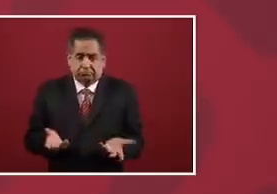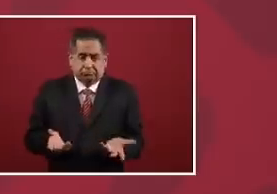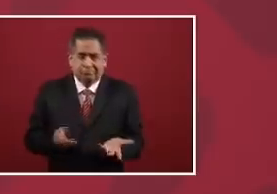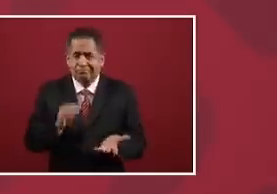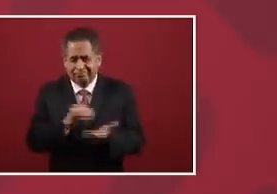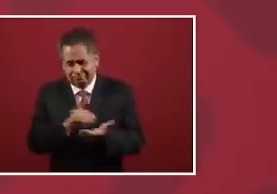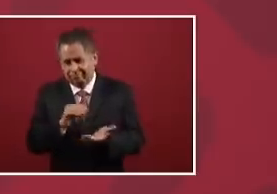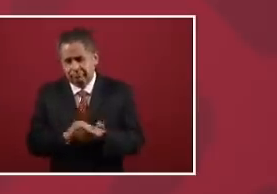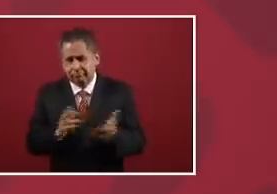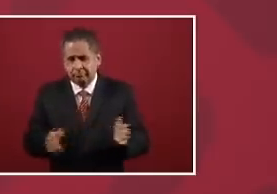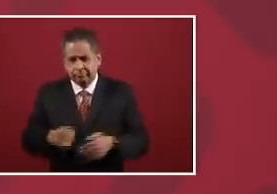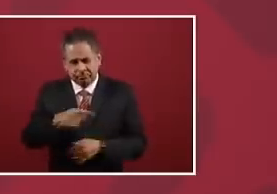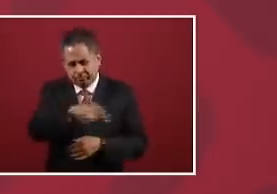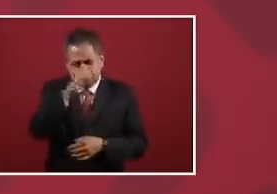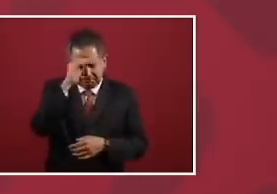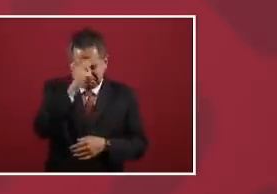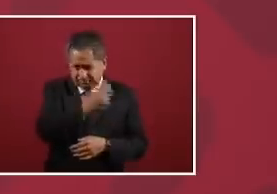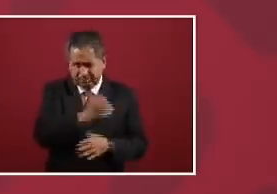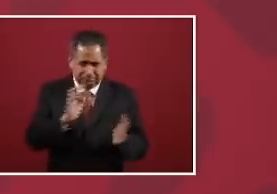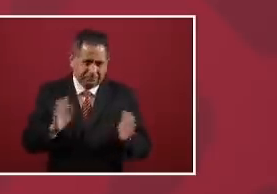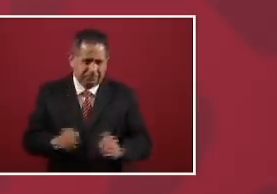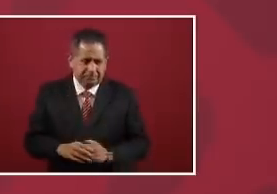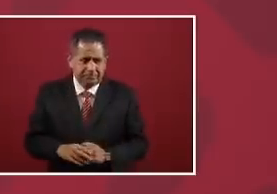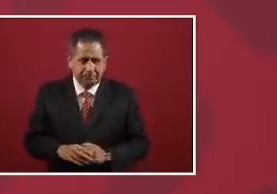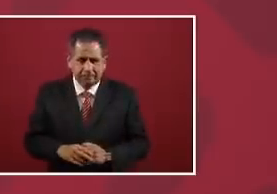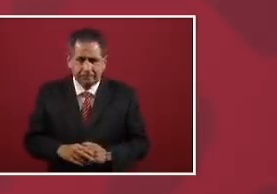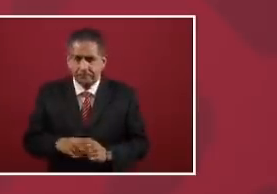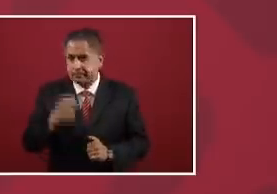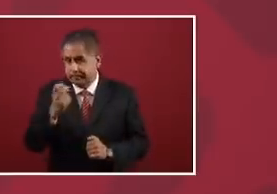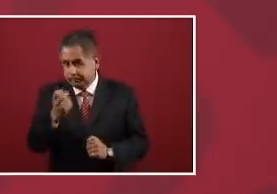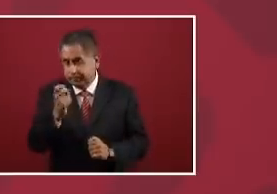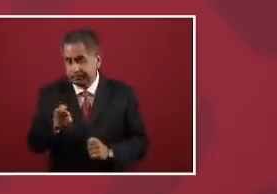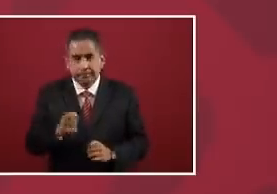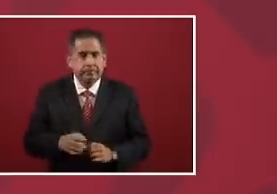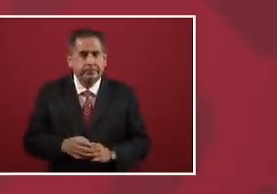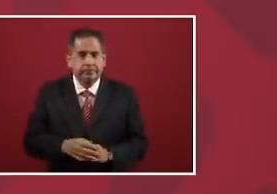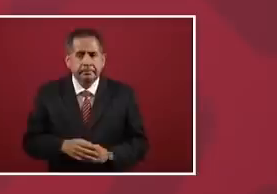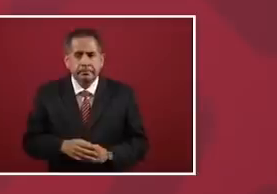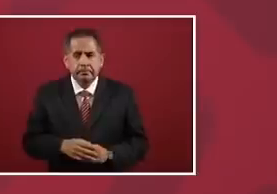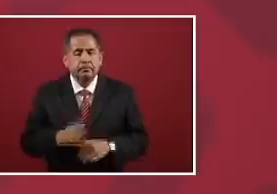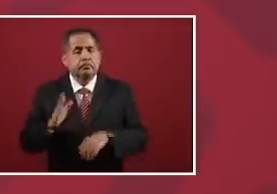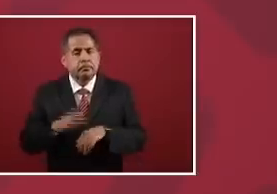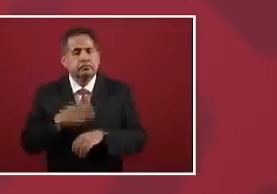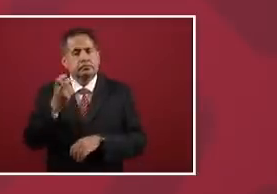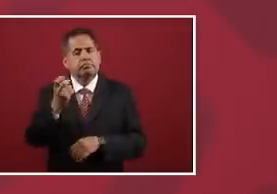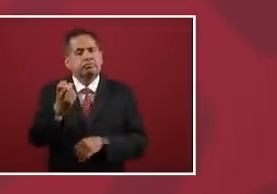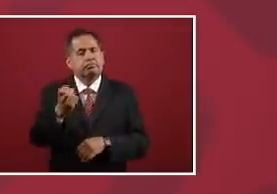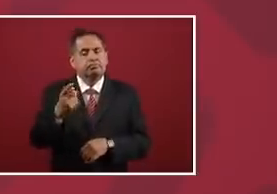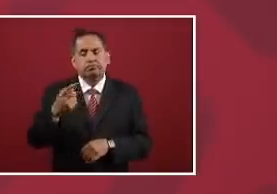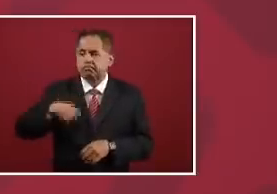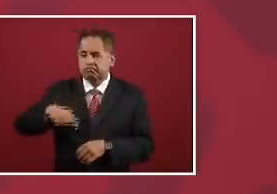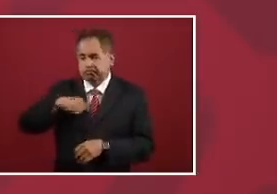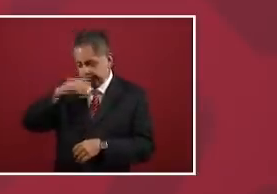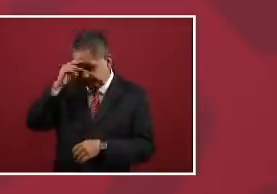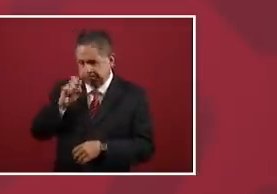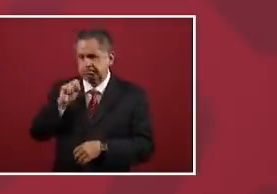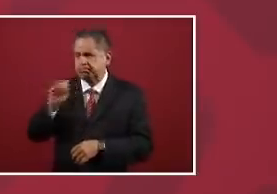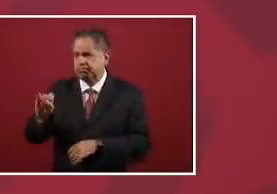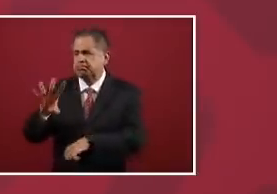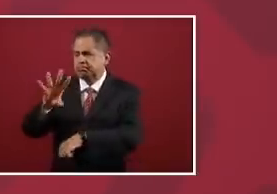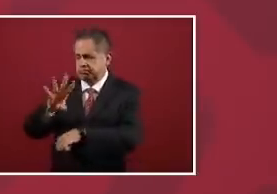Entonces, tomar en cuenta eso. De ahí el por qué se